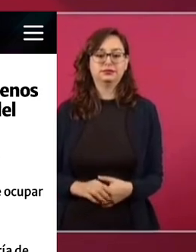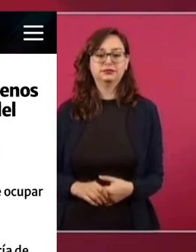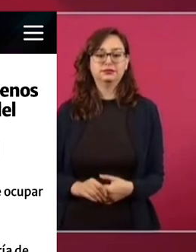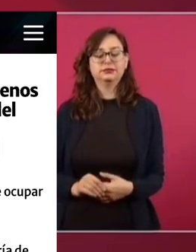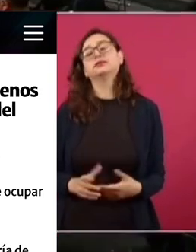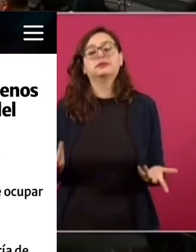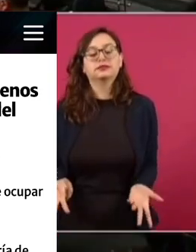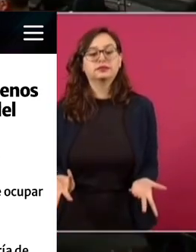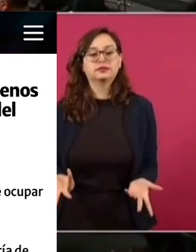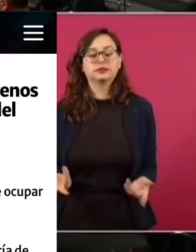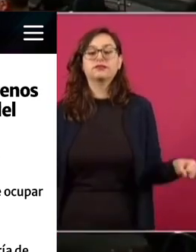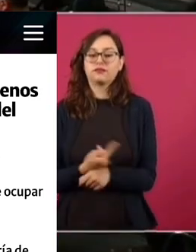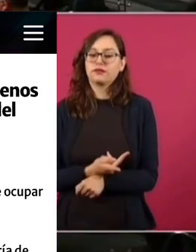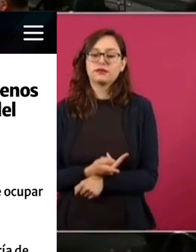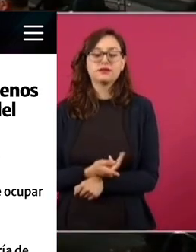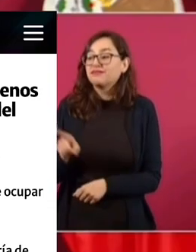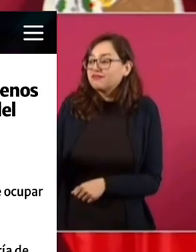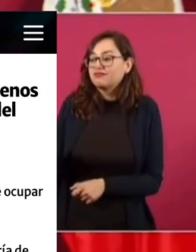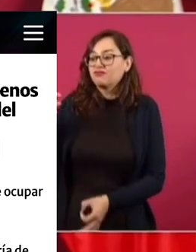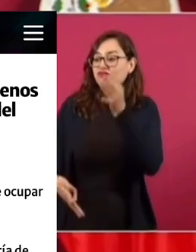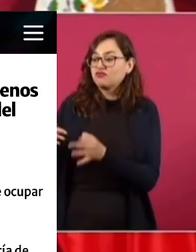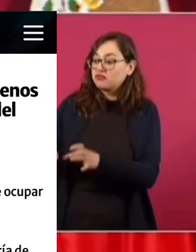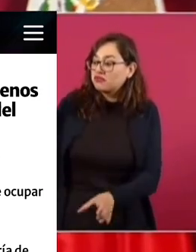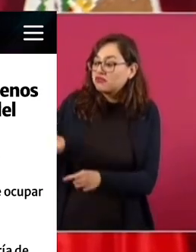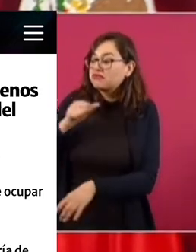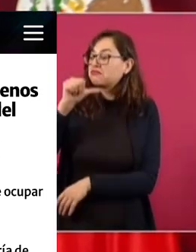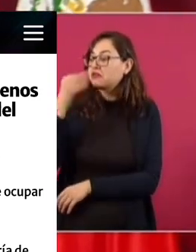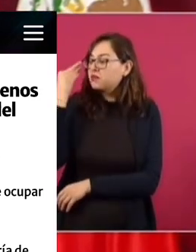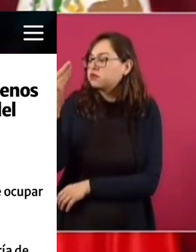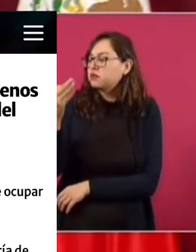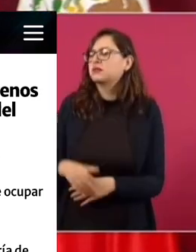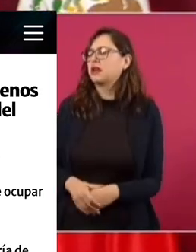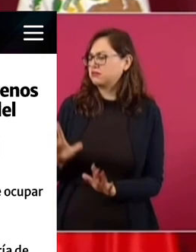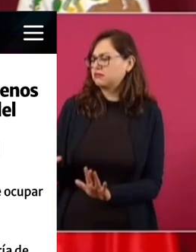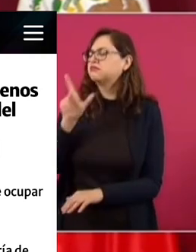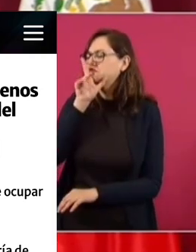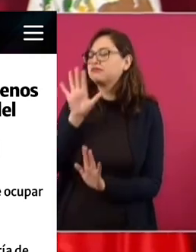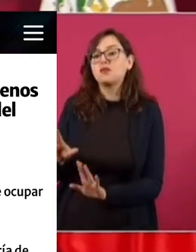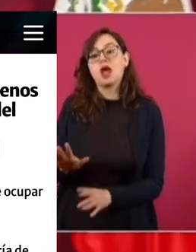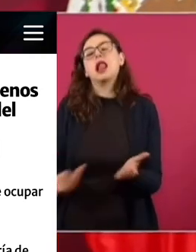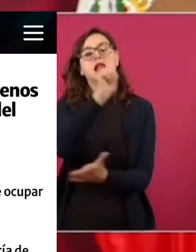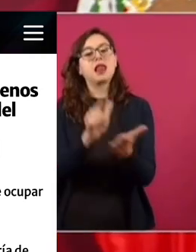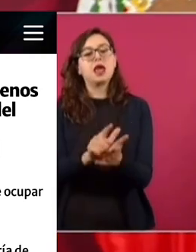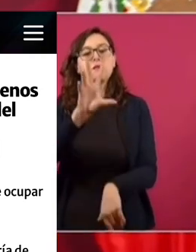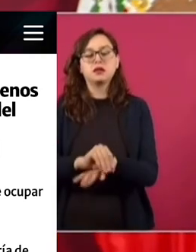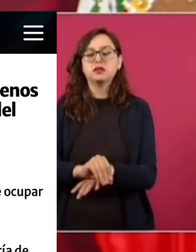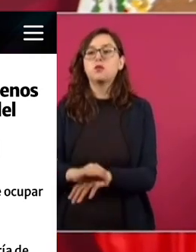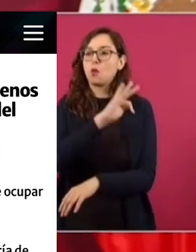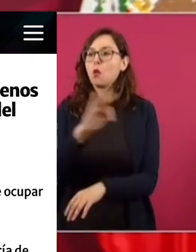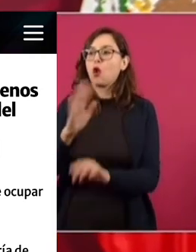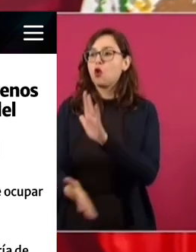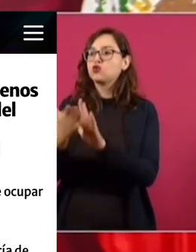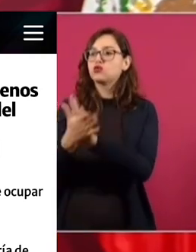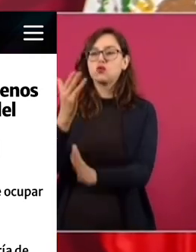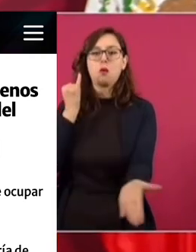Entonces, se recurre a un procedimiento que establece la ley, que es declarar esta obra de seguridad nacional.